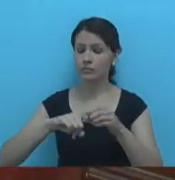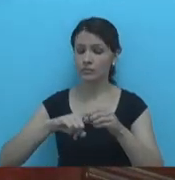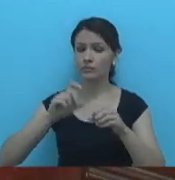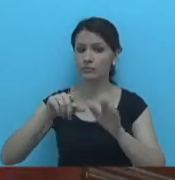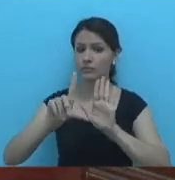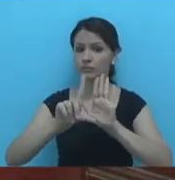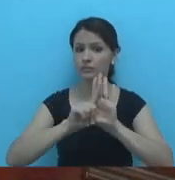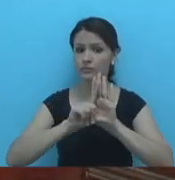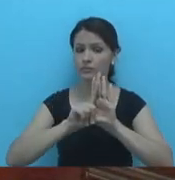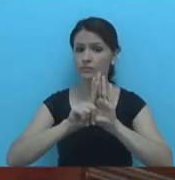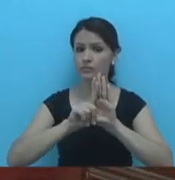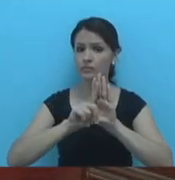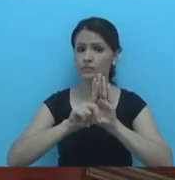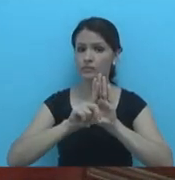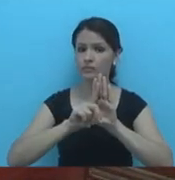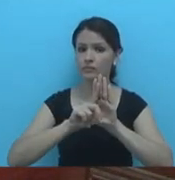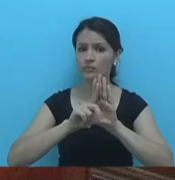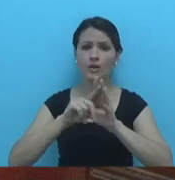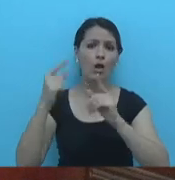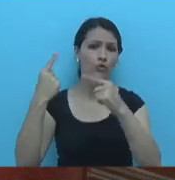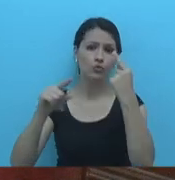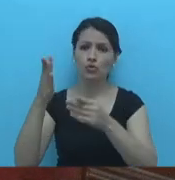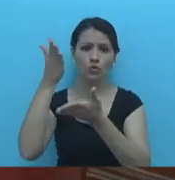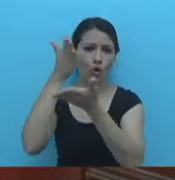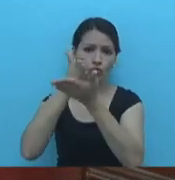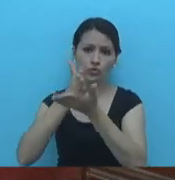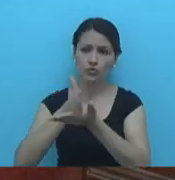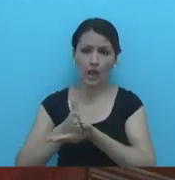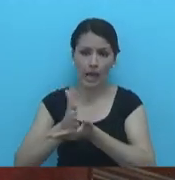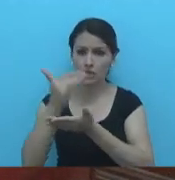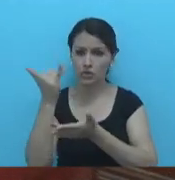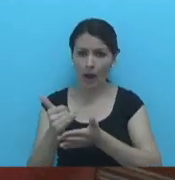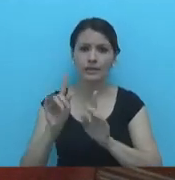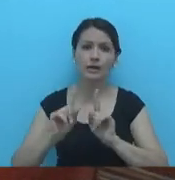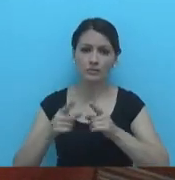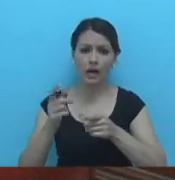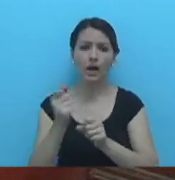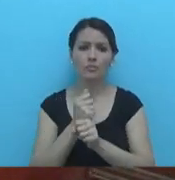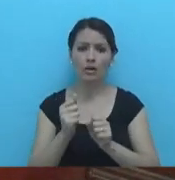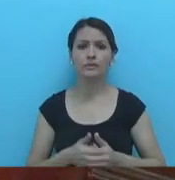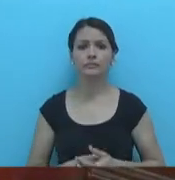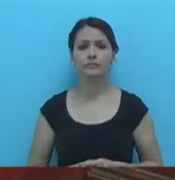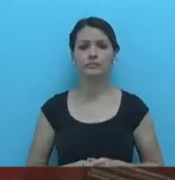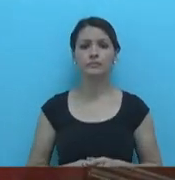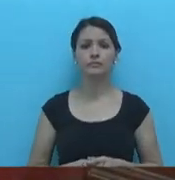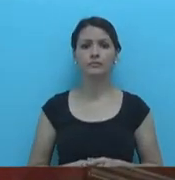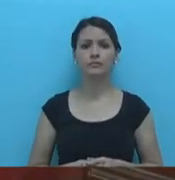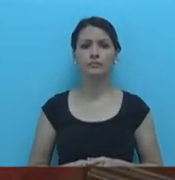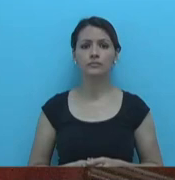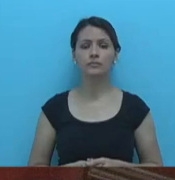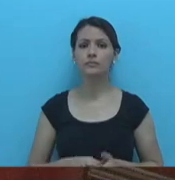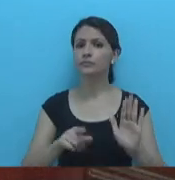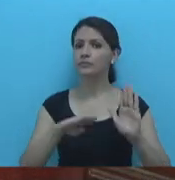ley, como asimismo todos aquellos derechos reales que pudieran subsistir en relación con dicho inmueble.